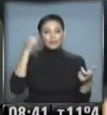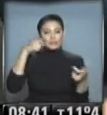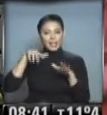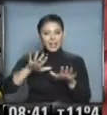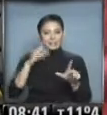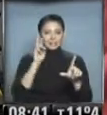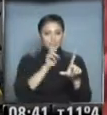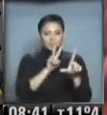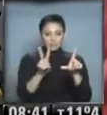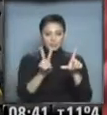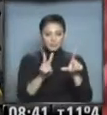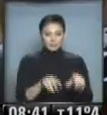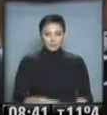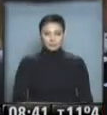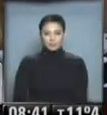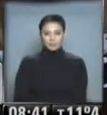nos comentaban.